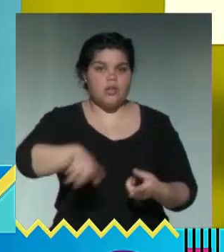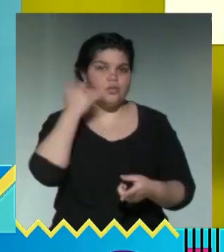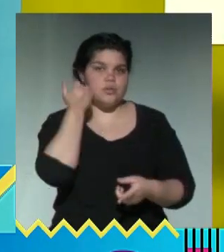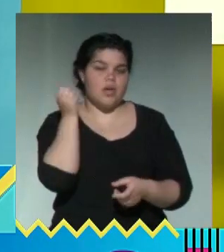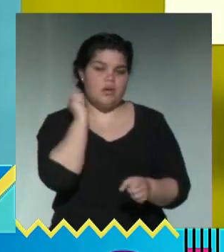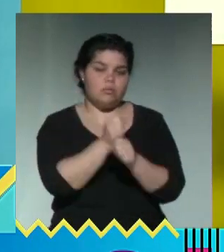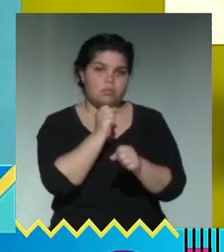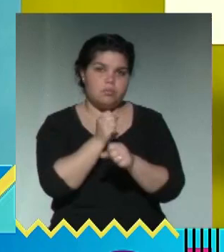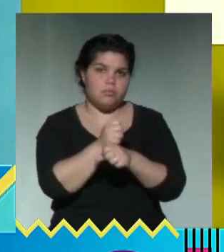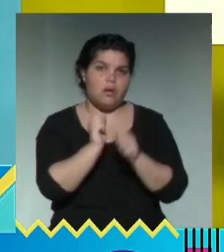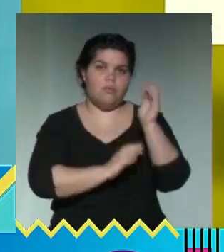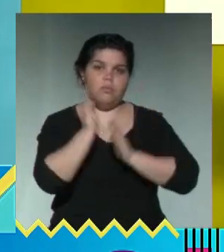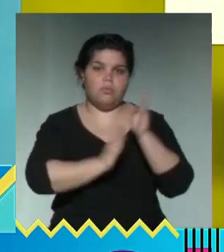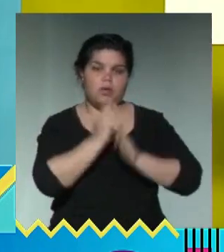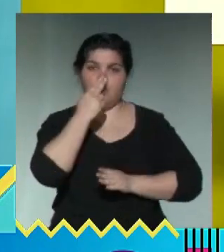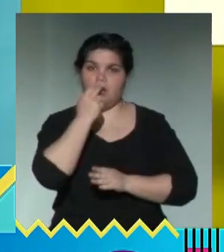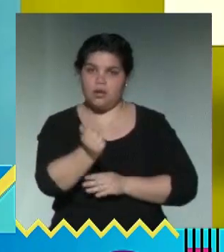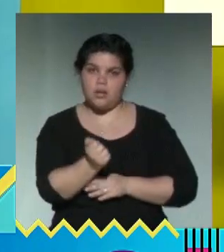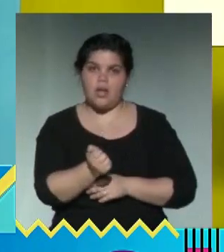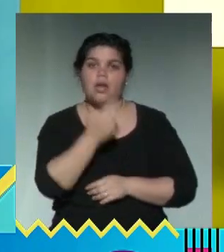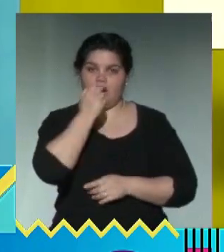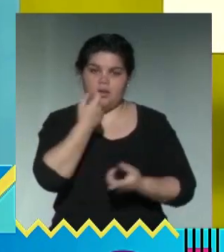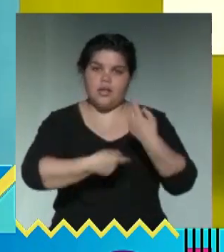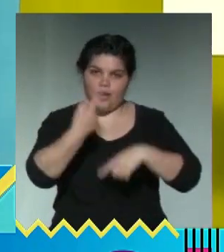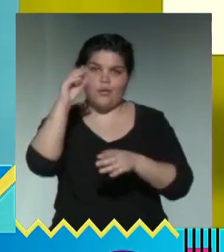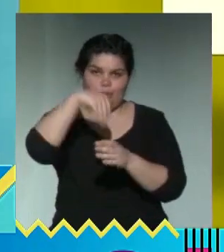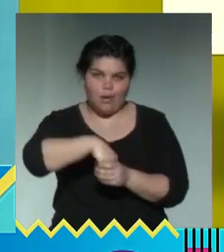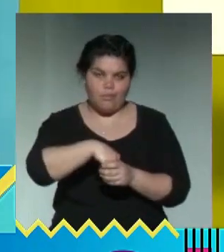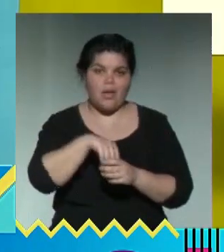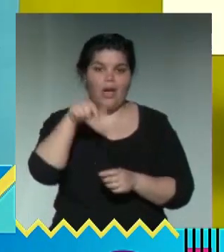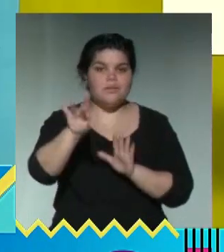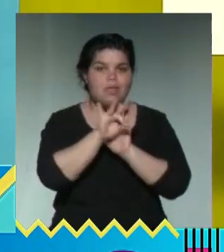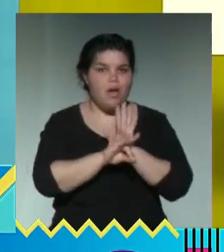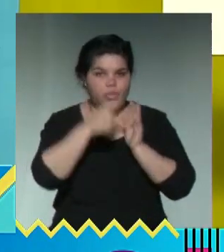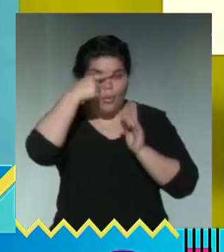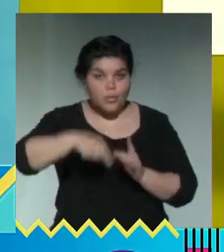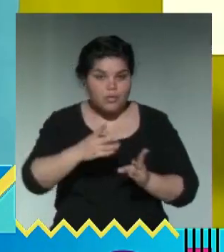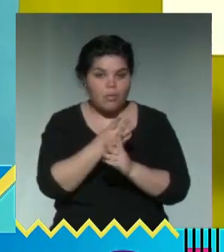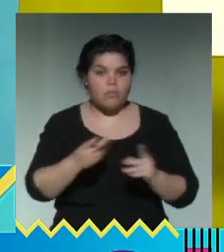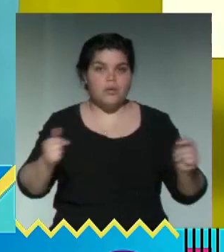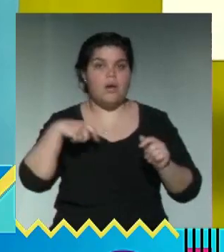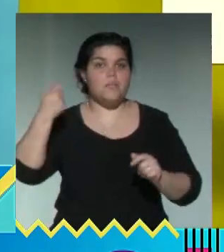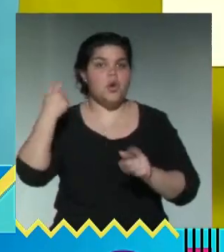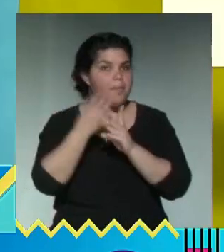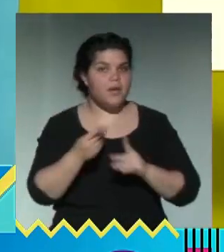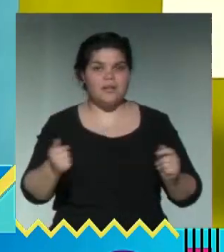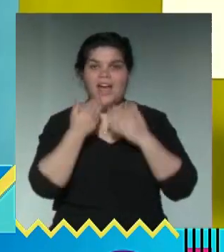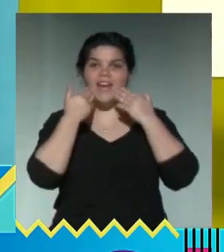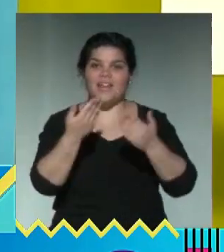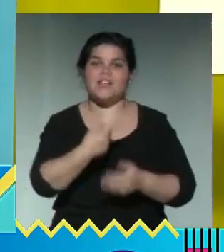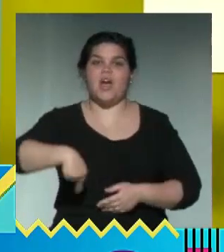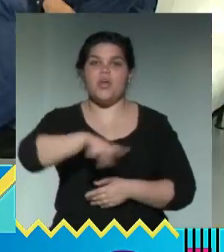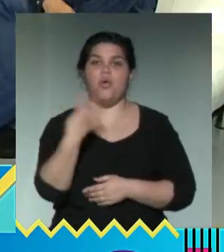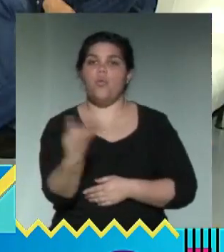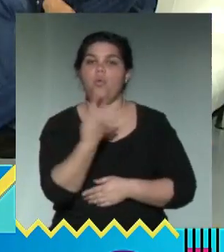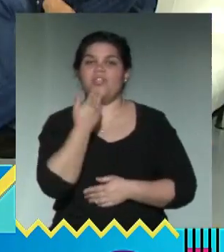trabajando justamente en la industria energética de energías renovables. ¿Sí? Con ese último dato doy finalizado el programa. Les vuelvo a agradecer a ustedes, ha